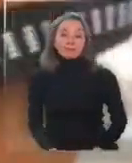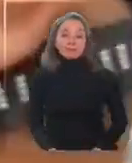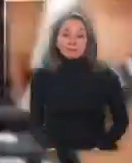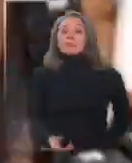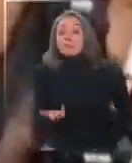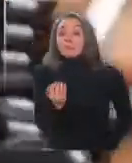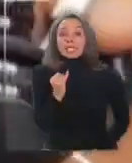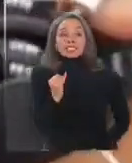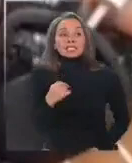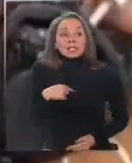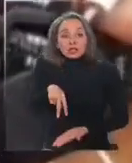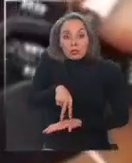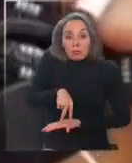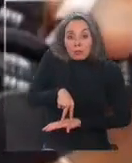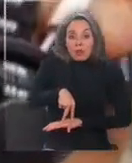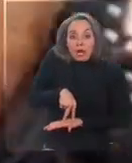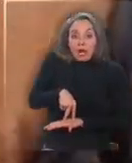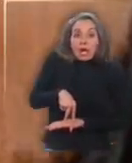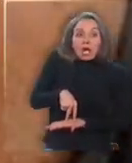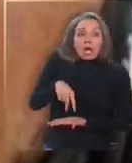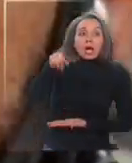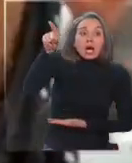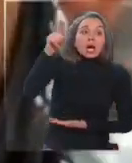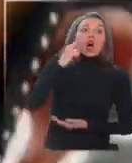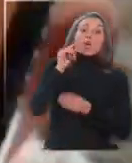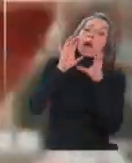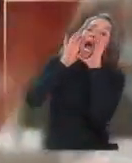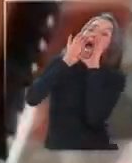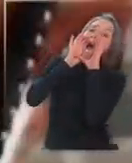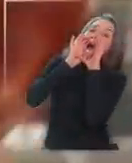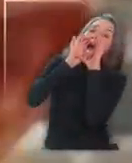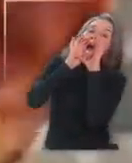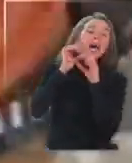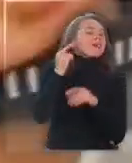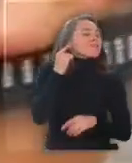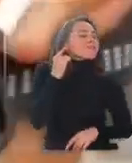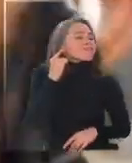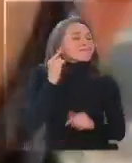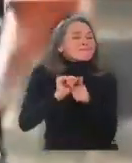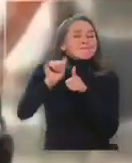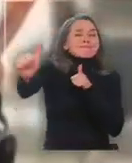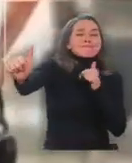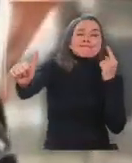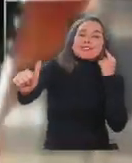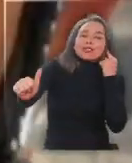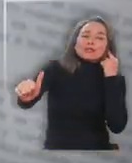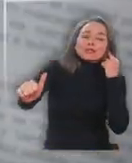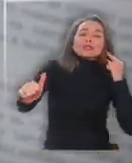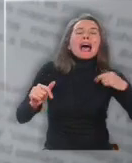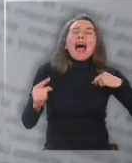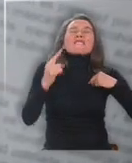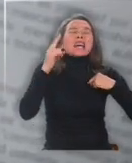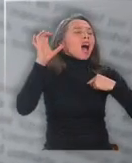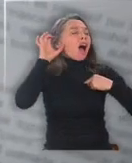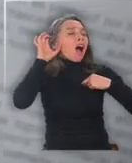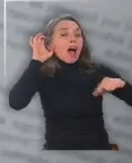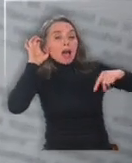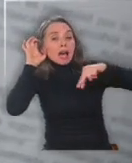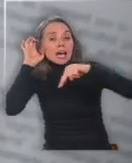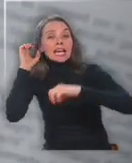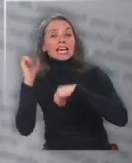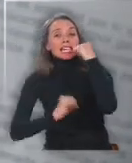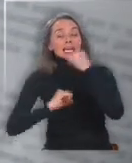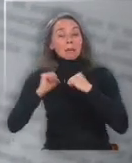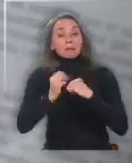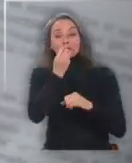Sí, porque estoy parado aquí y él dicta y no se escucha de aquí, claro. Imagínense, tengo que meterse para allá. A través de un comunicado, la